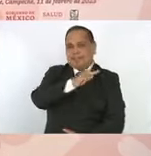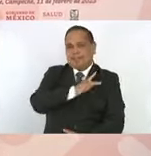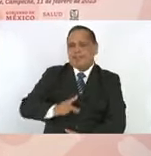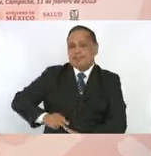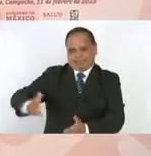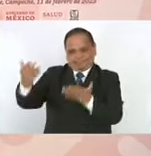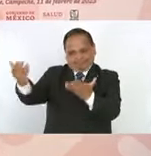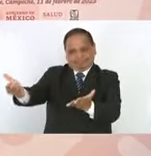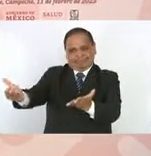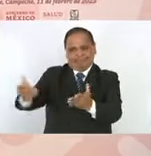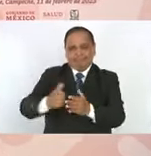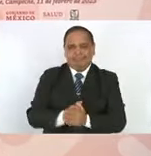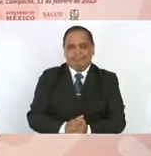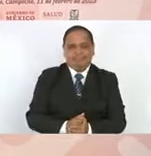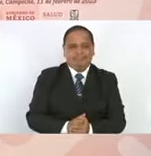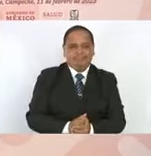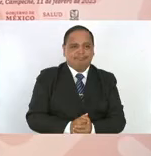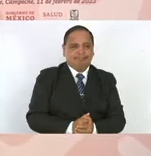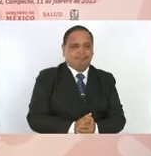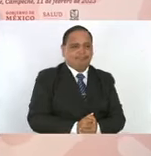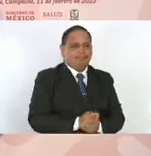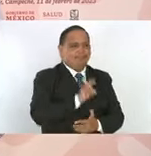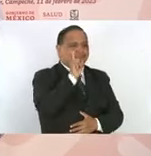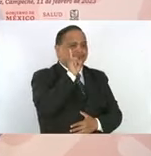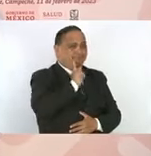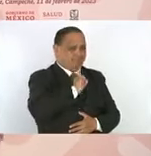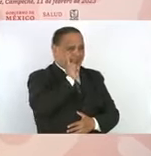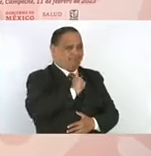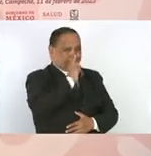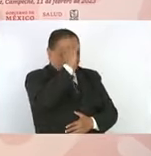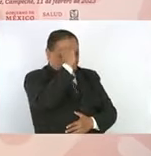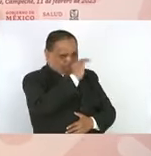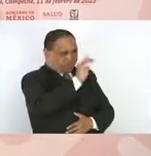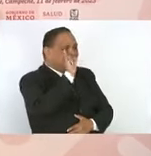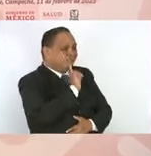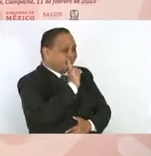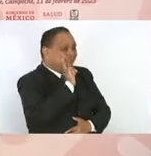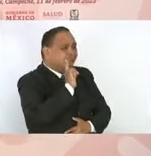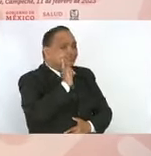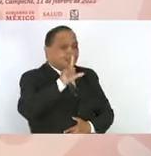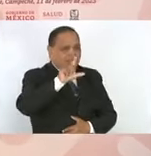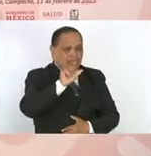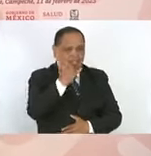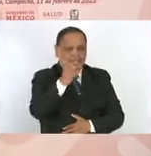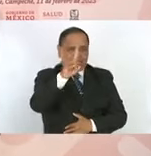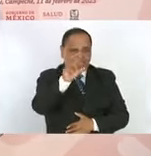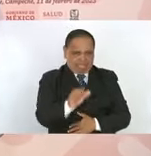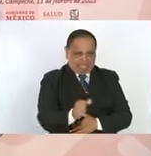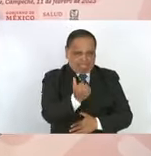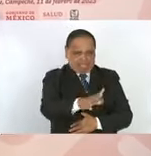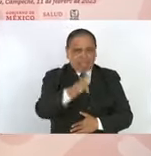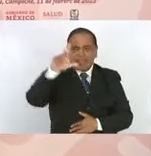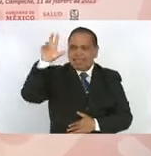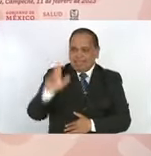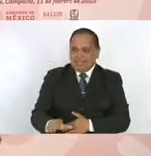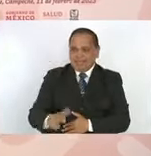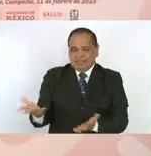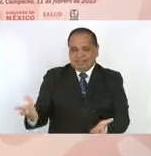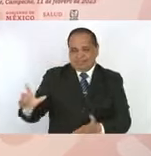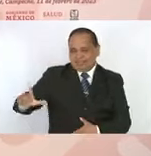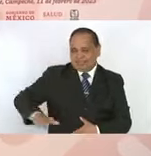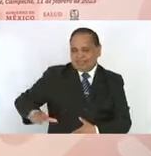Mexicanos. Estimada señora Leida Elena Sansores San Román, gobernadora del